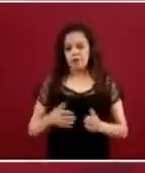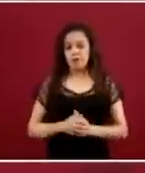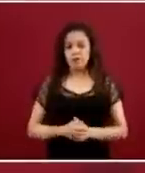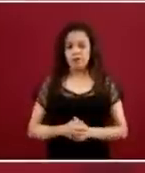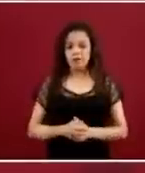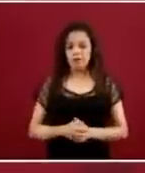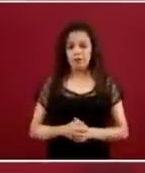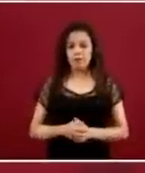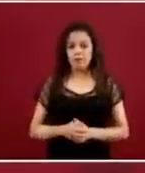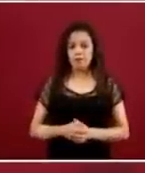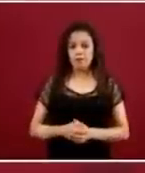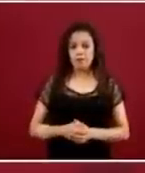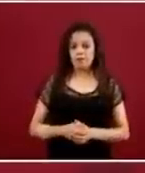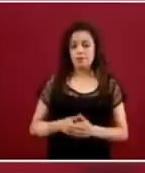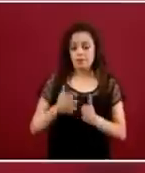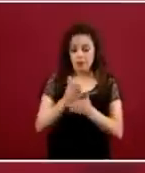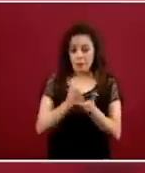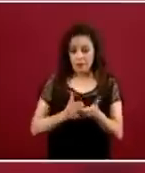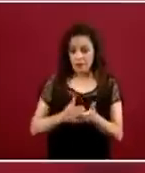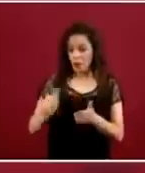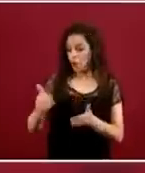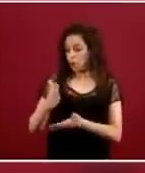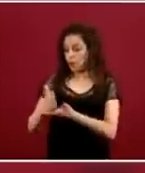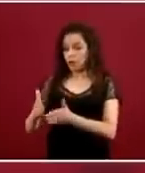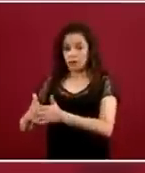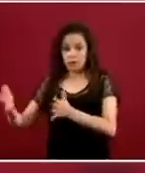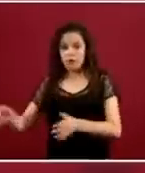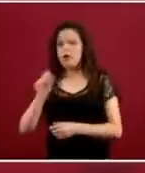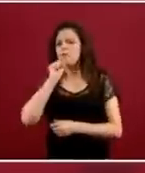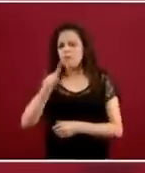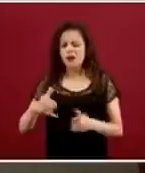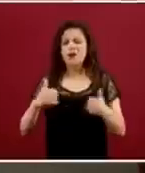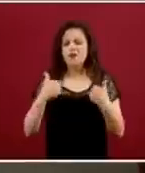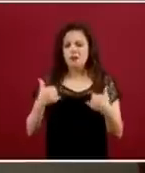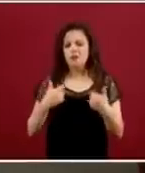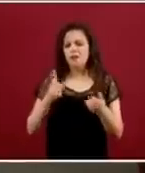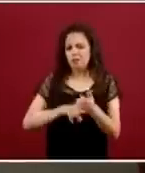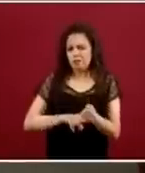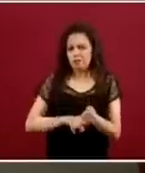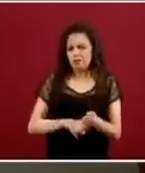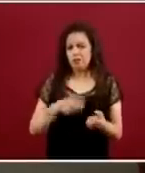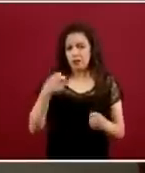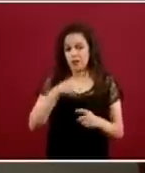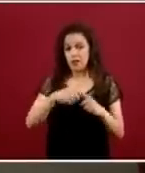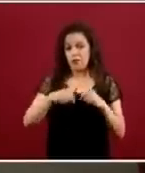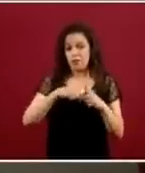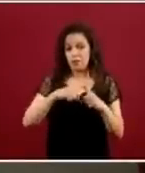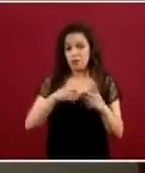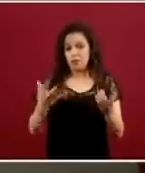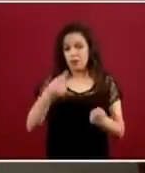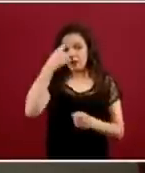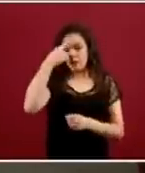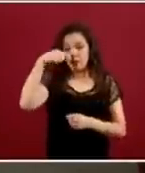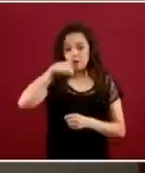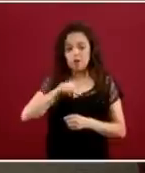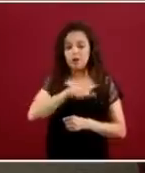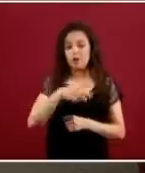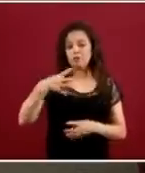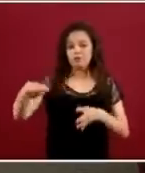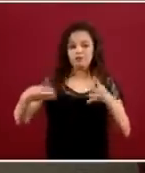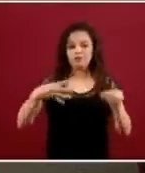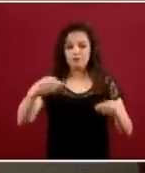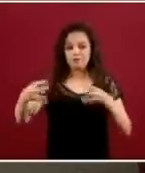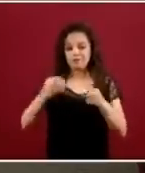está más joven y es un aspecto positivo respecto a la epidemia de coronavirus